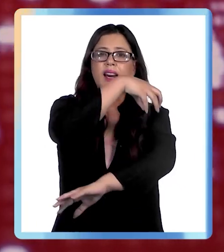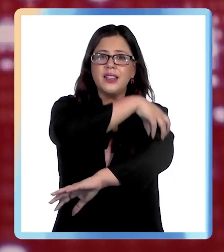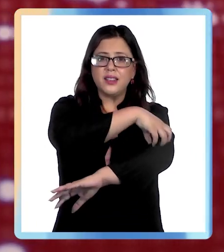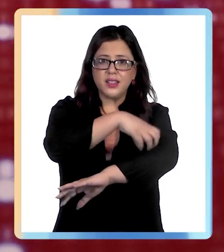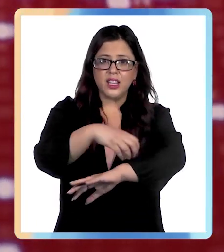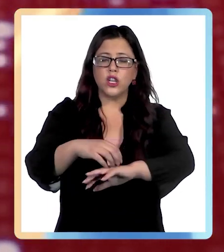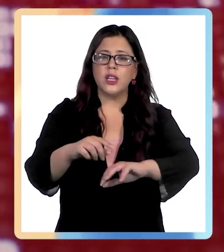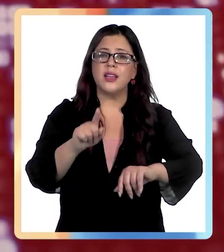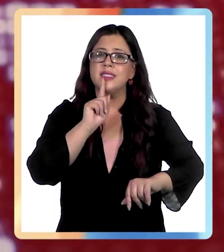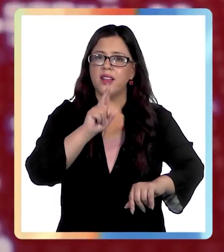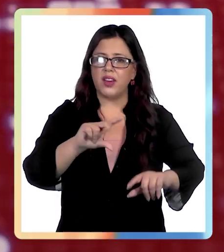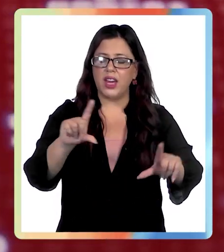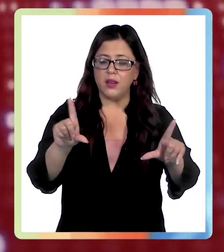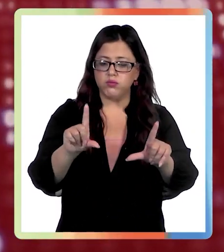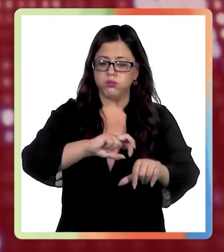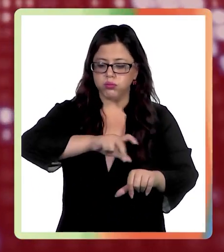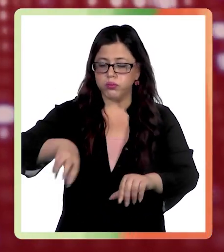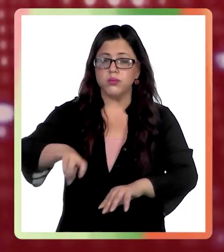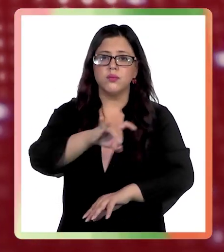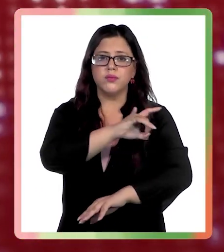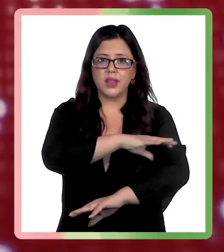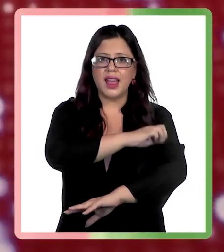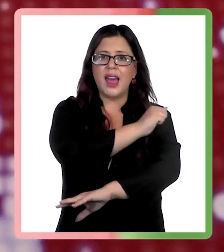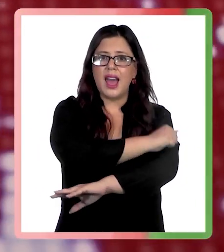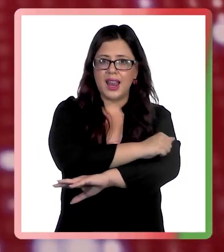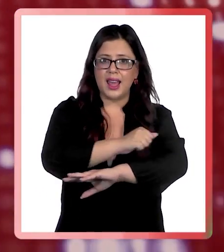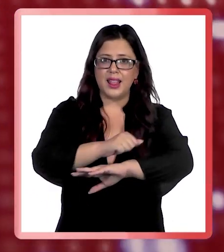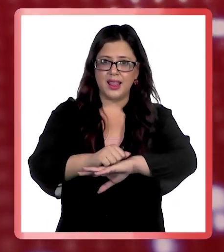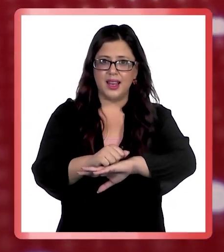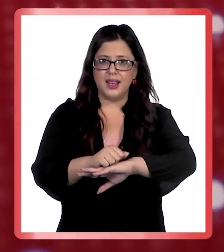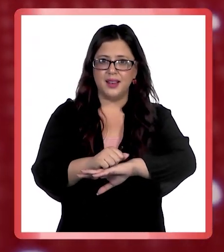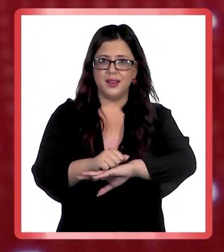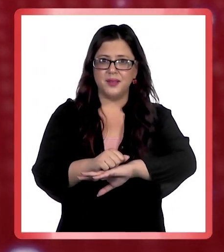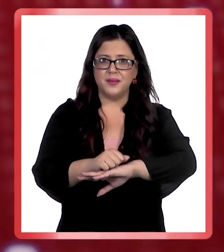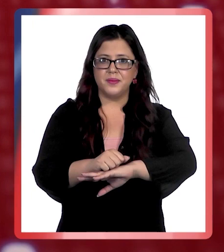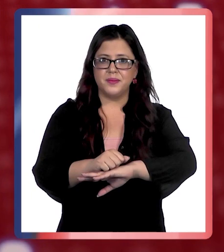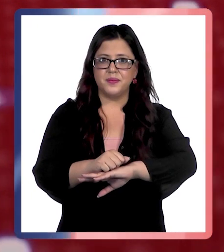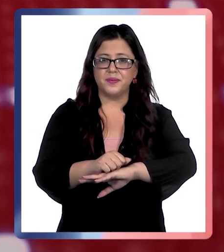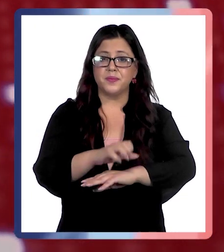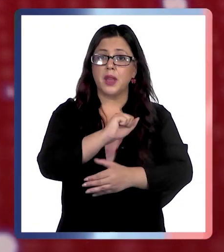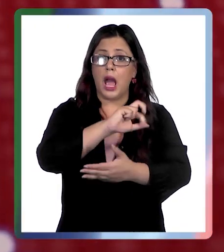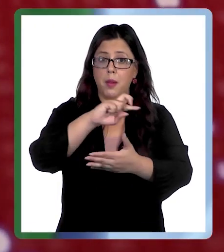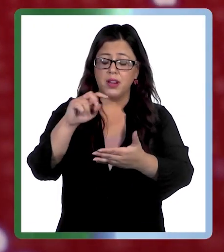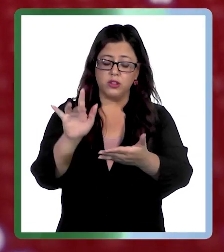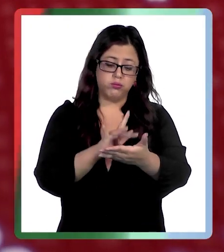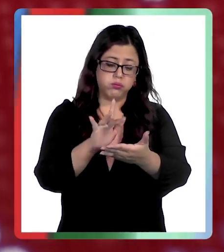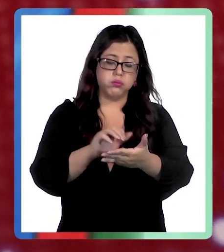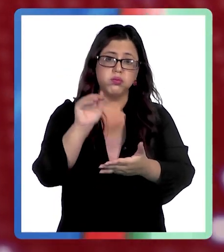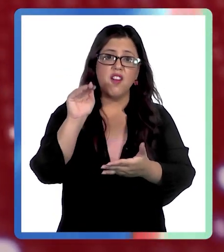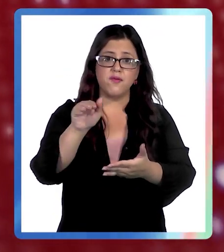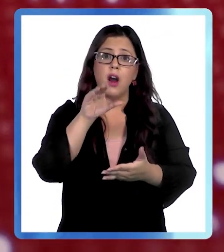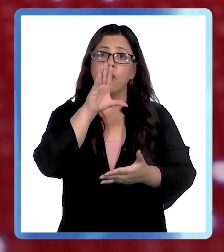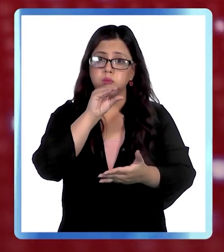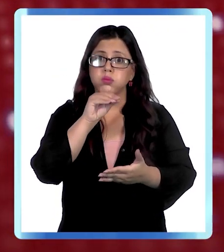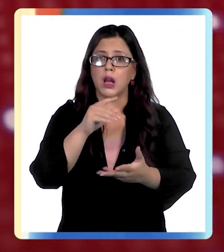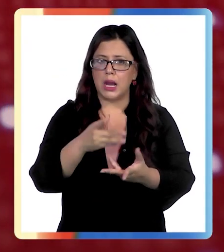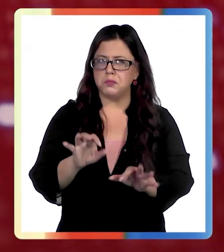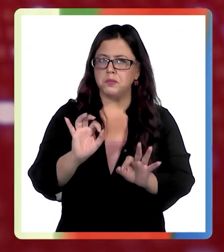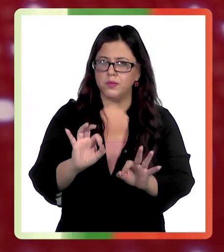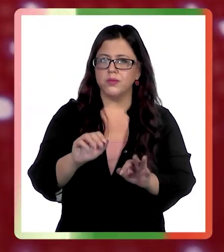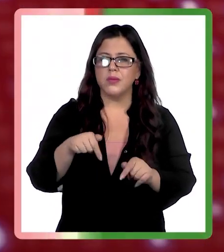asociación Regional de canales de televisión de señal abierta de chile arcat y la banco estado es